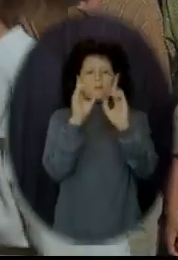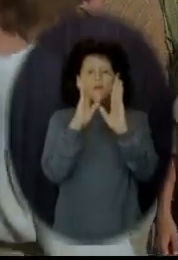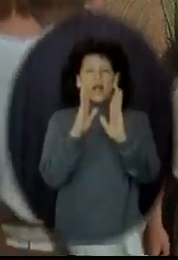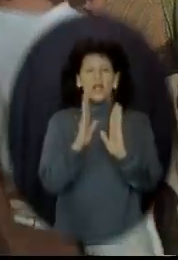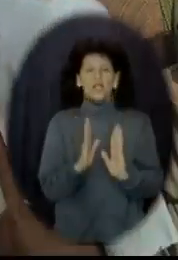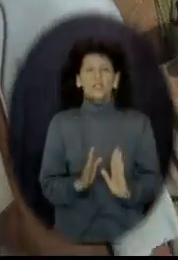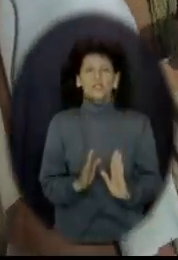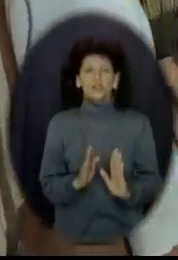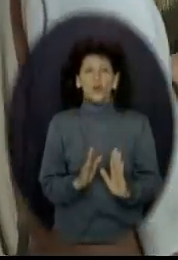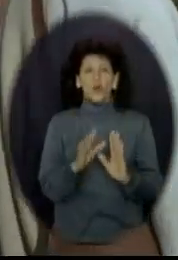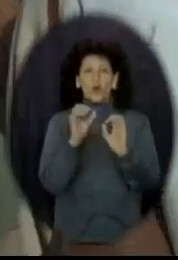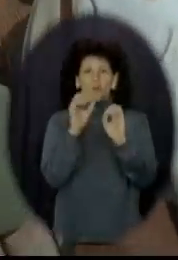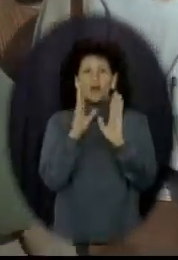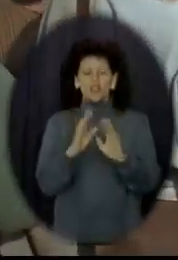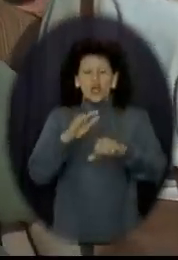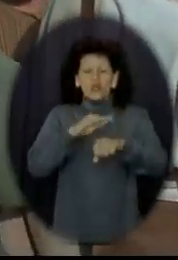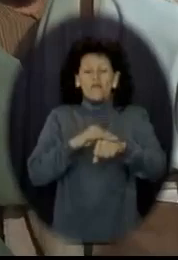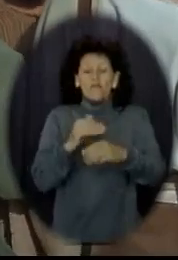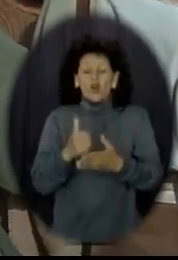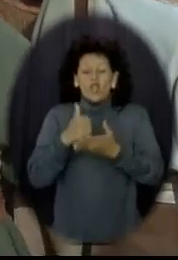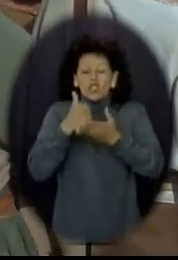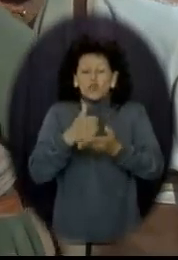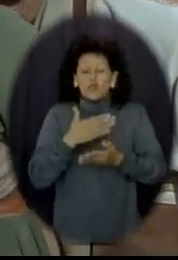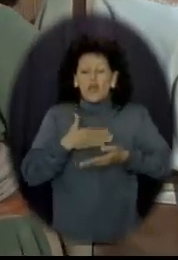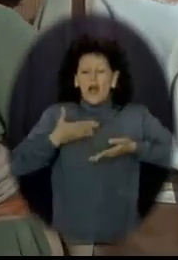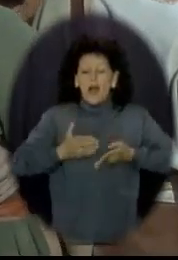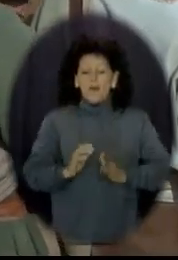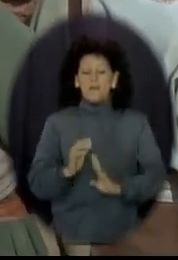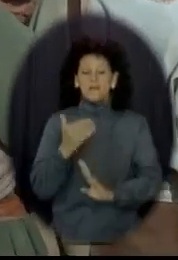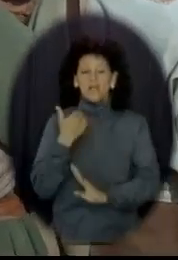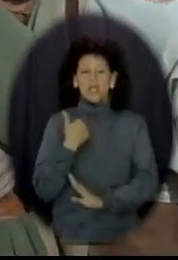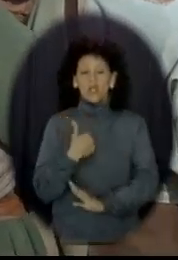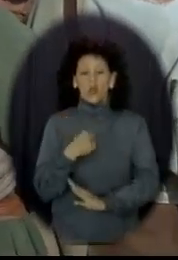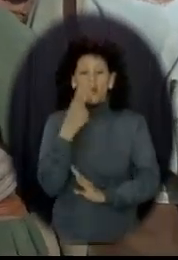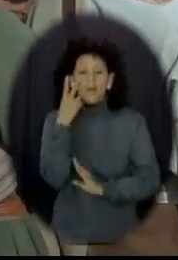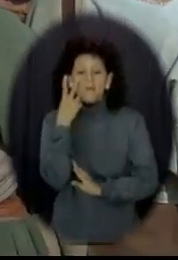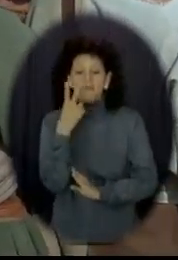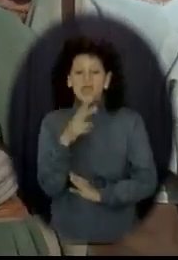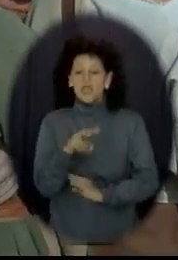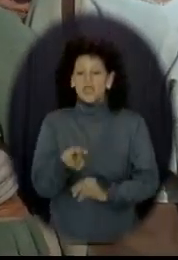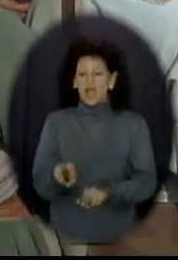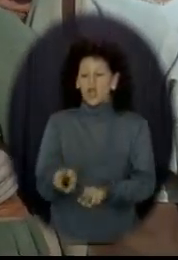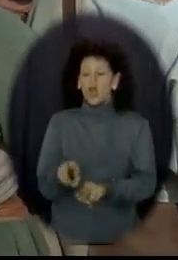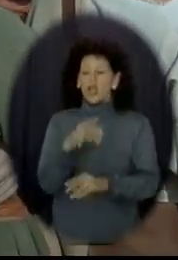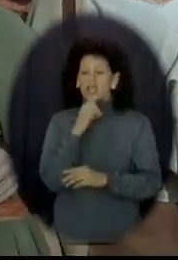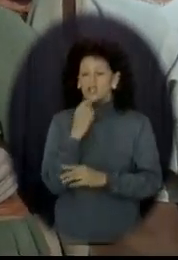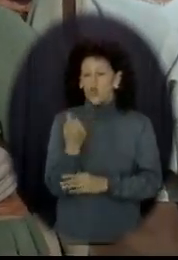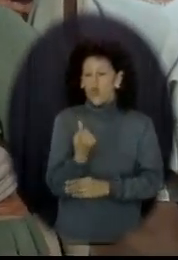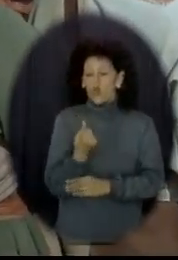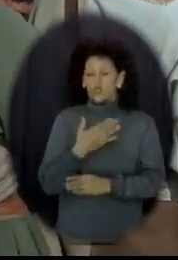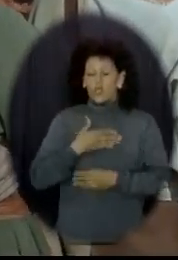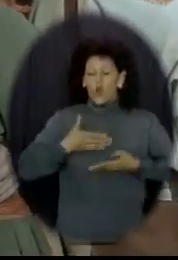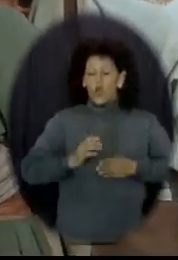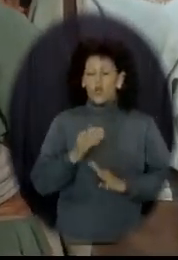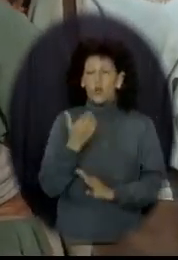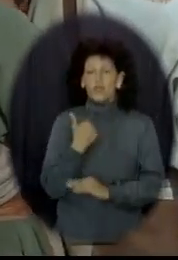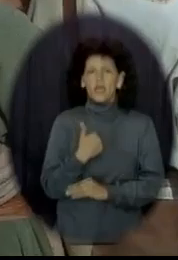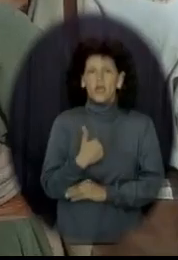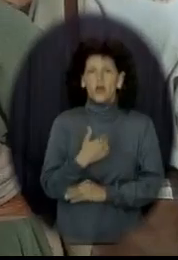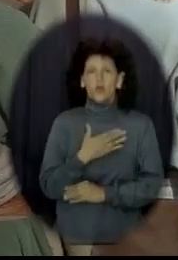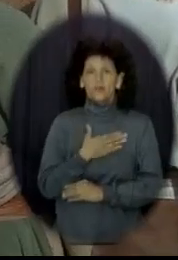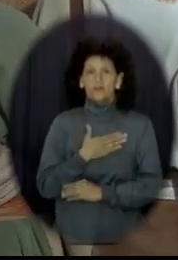¡Maestro! ¡Maestro! Por favor, ayuda a mi hijo. Míralo. Es el único que tengo.